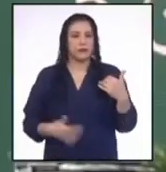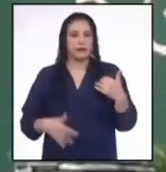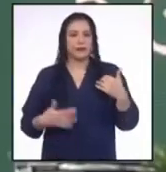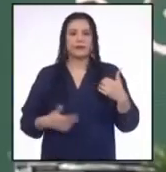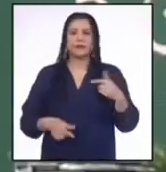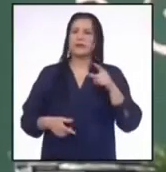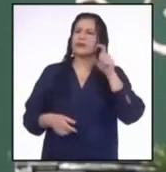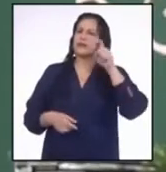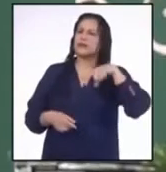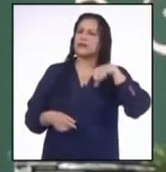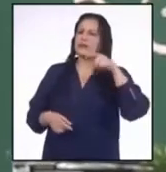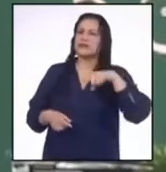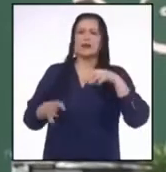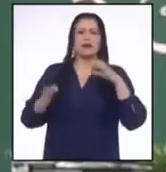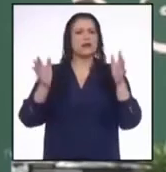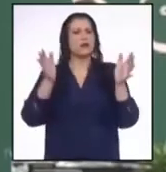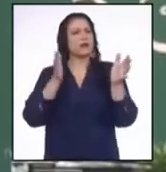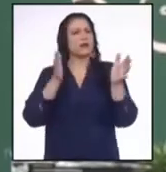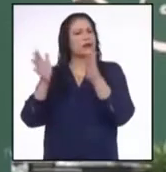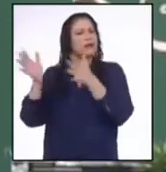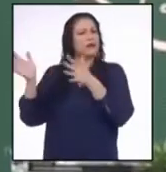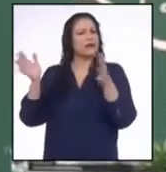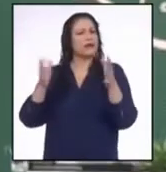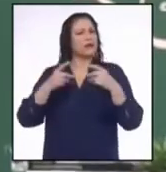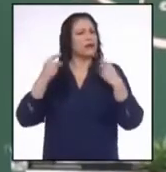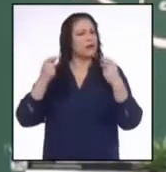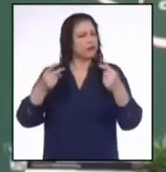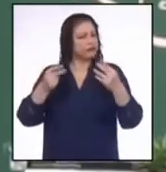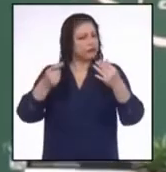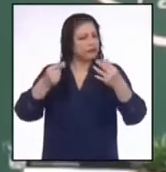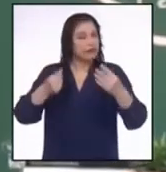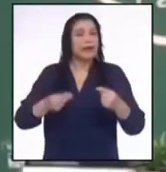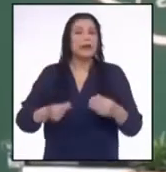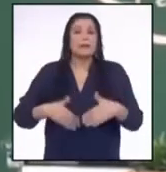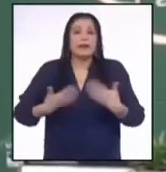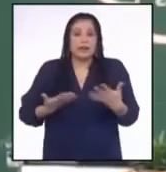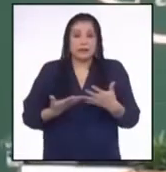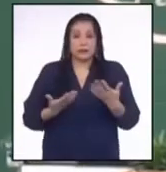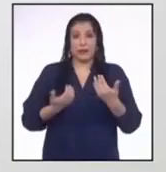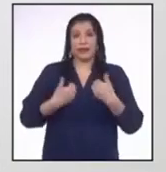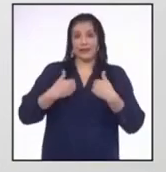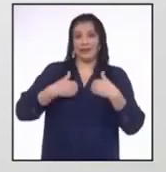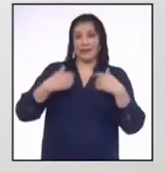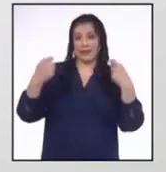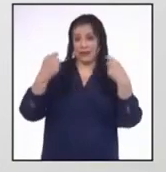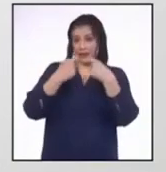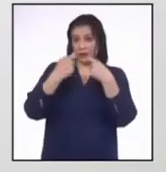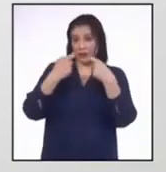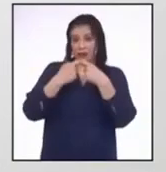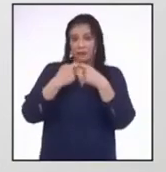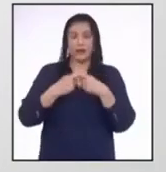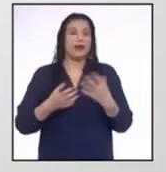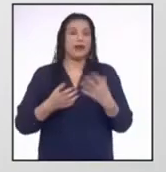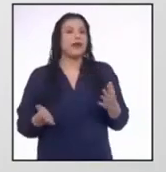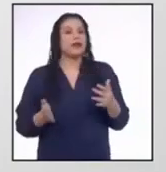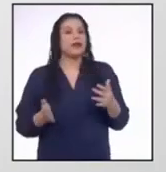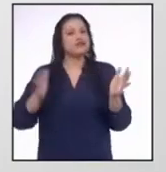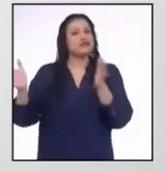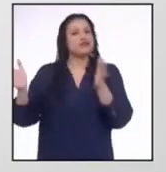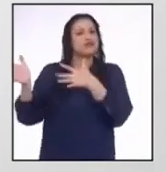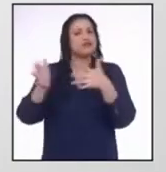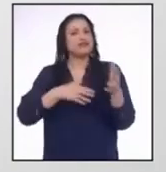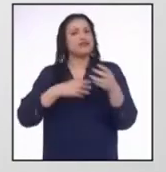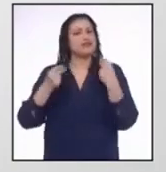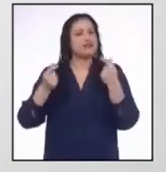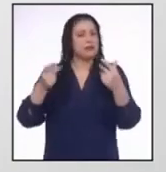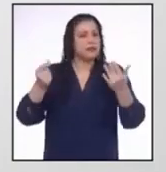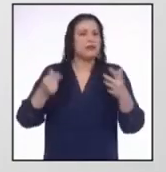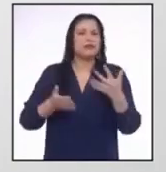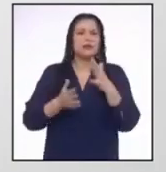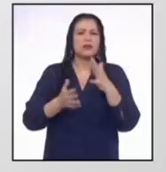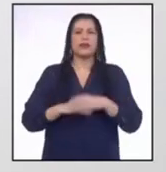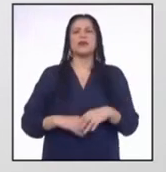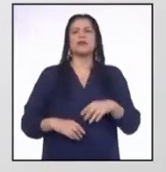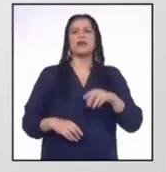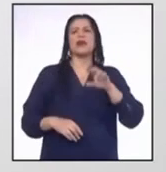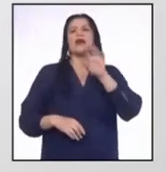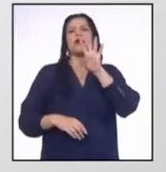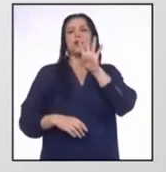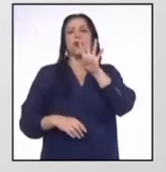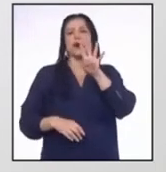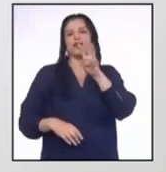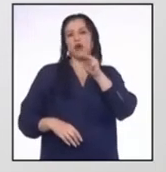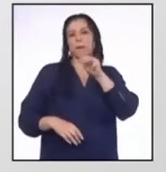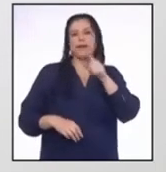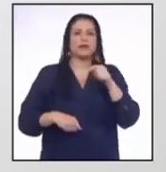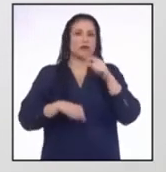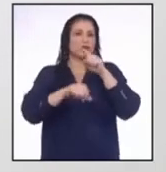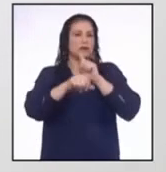¿Es necesario que el viento vaya a cierta velocidad para que se genere la corriente eléctrica? La velocidad del viento debe ser mínimo de 4